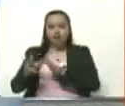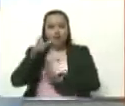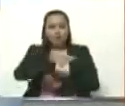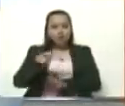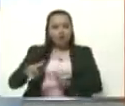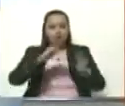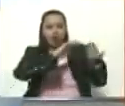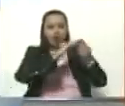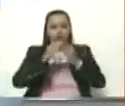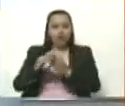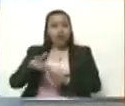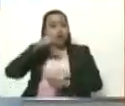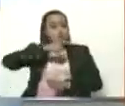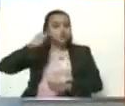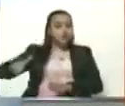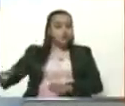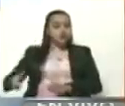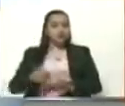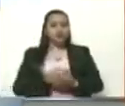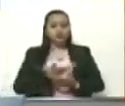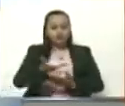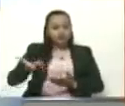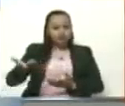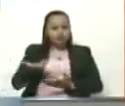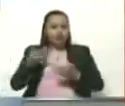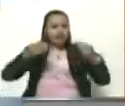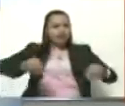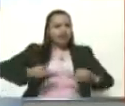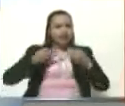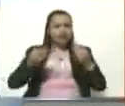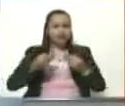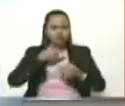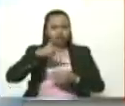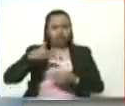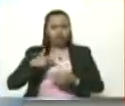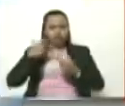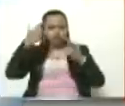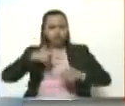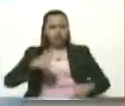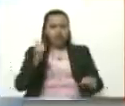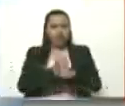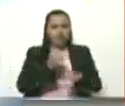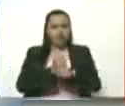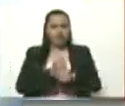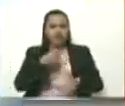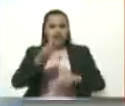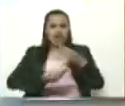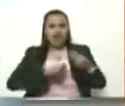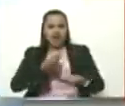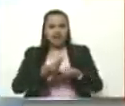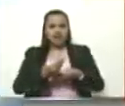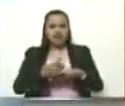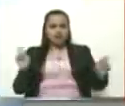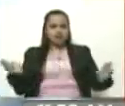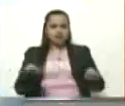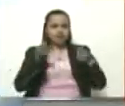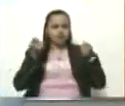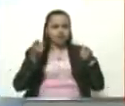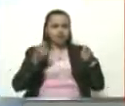comunidades a nuestro pueblo siempre colocando en alto nuestra consigna